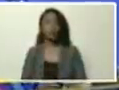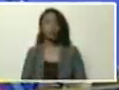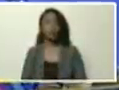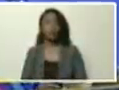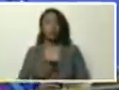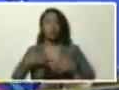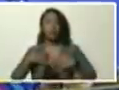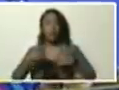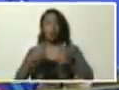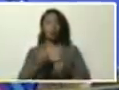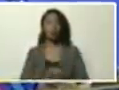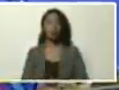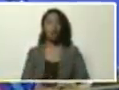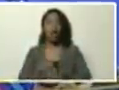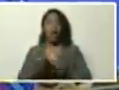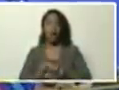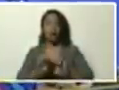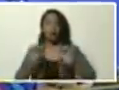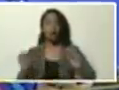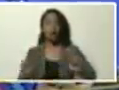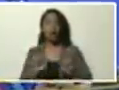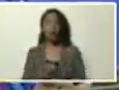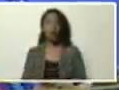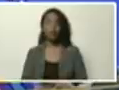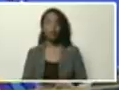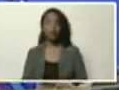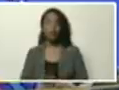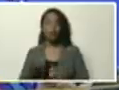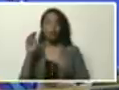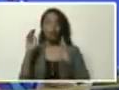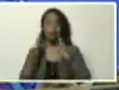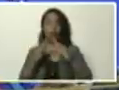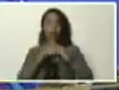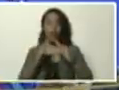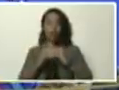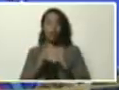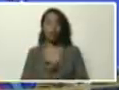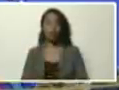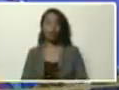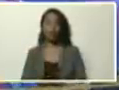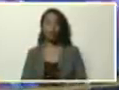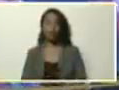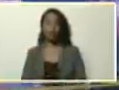Salud, educación, vivienda.